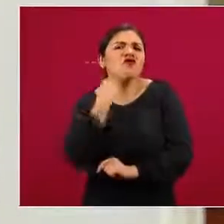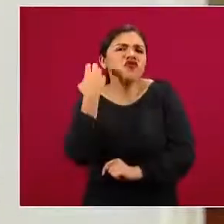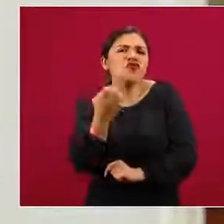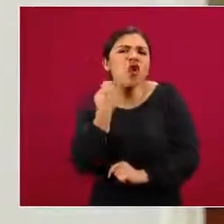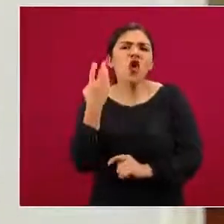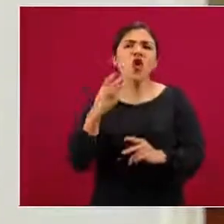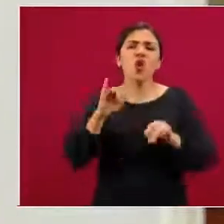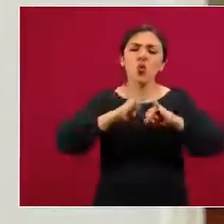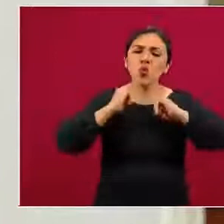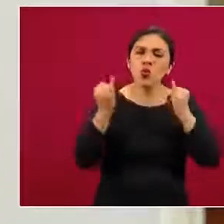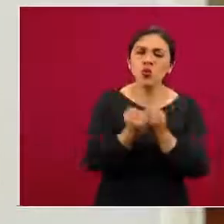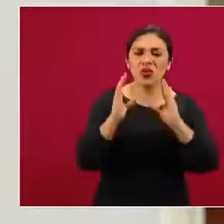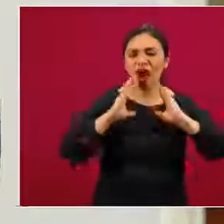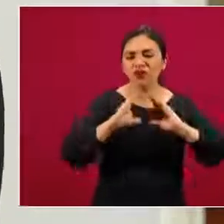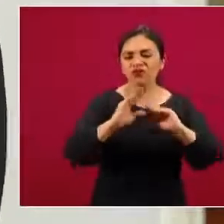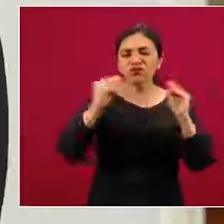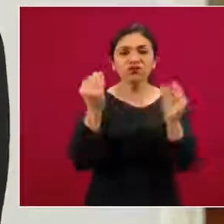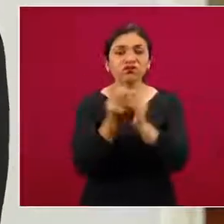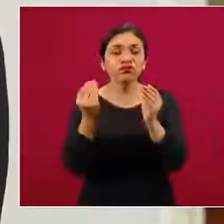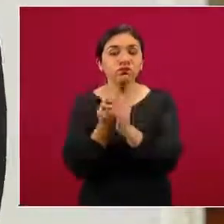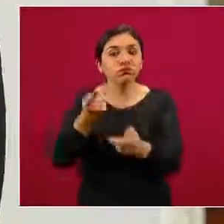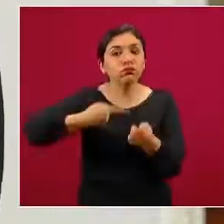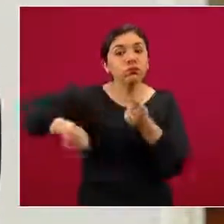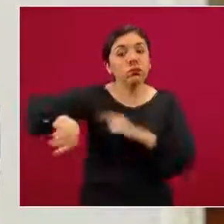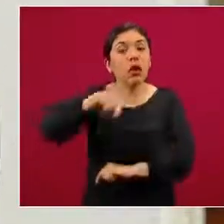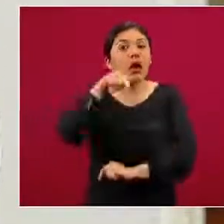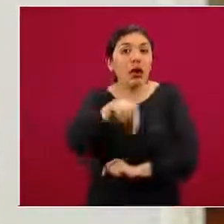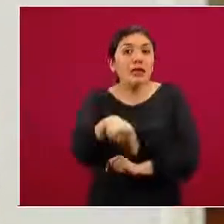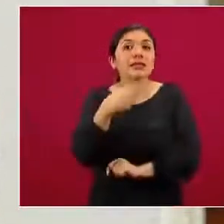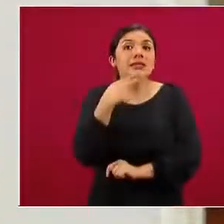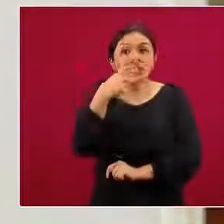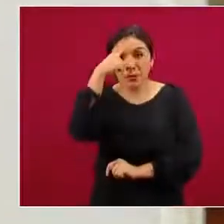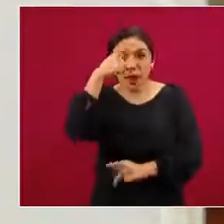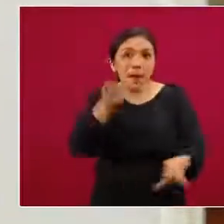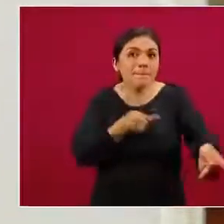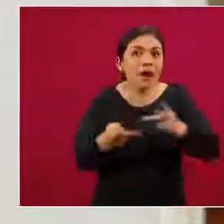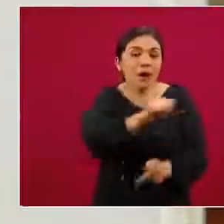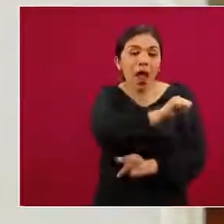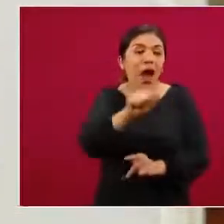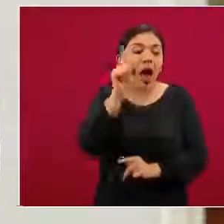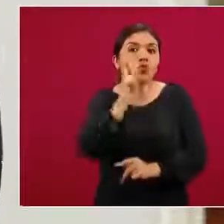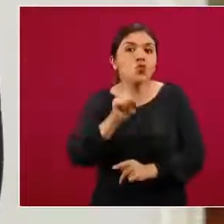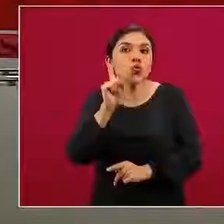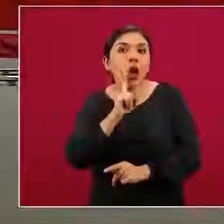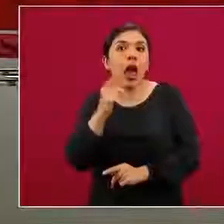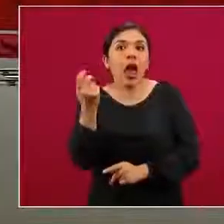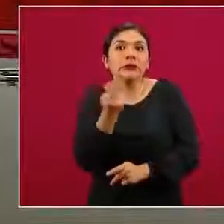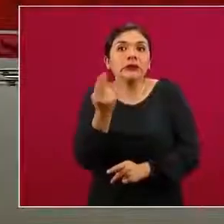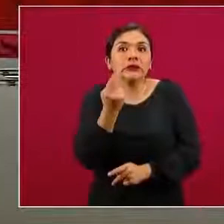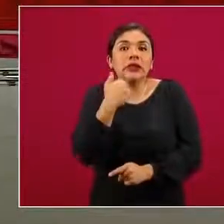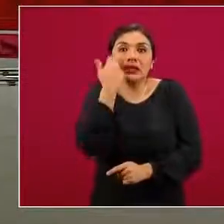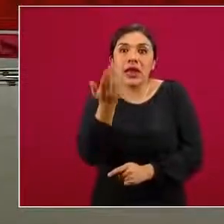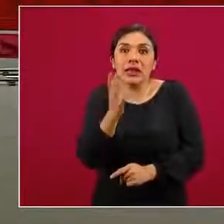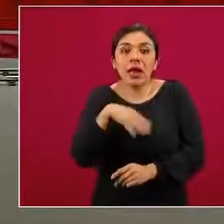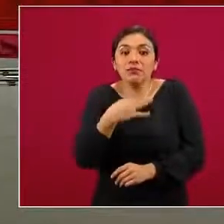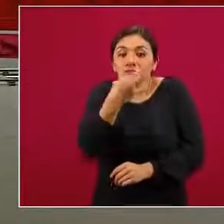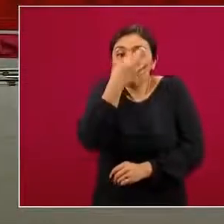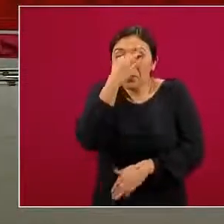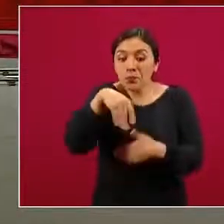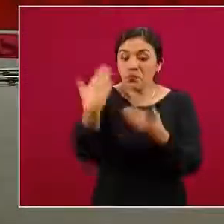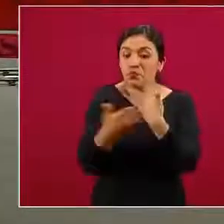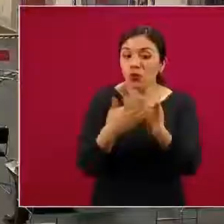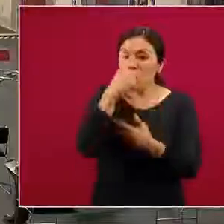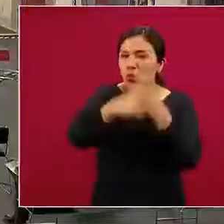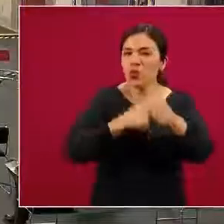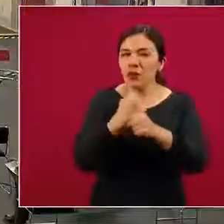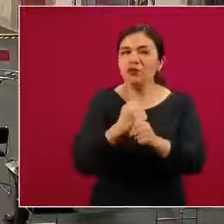paneles y de capacitaciones que sirven para preparar a aquellas mujeres que ya en la siguiente rueda ya